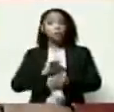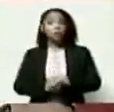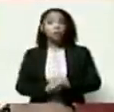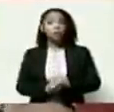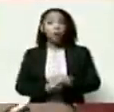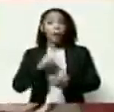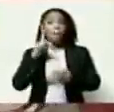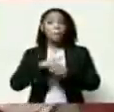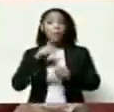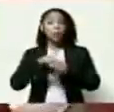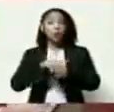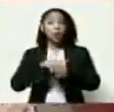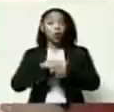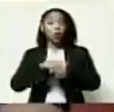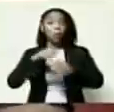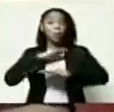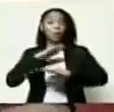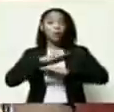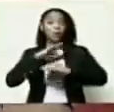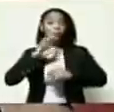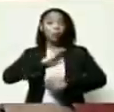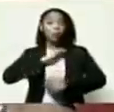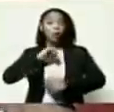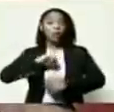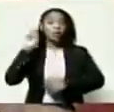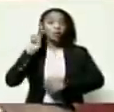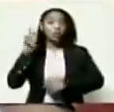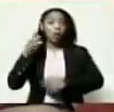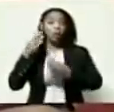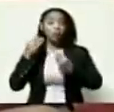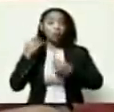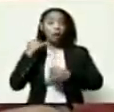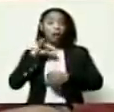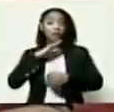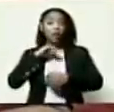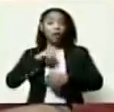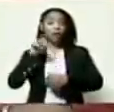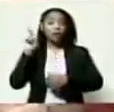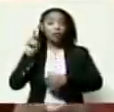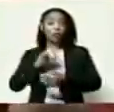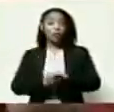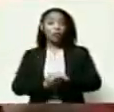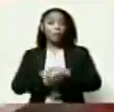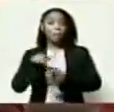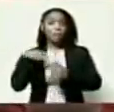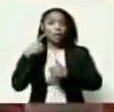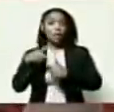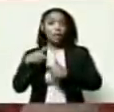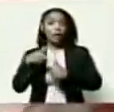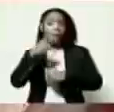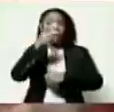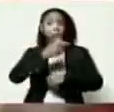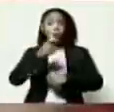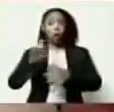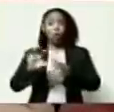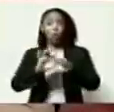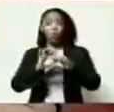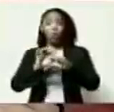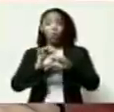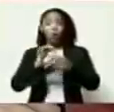Petróleo se convierte en un bien escaso, Venezuela tiene mucho, o a nosotros no nos extrañe que mañana la civilizada Unión